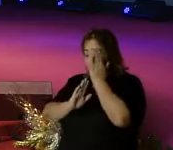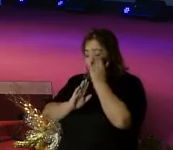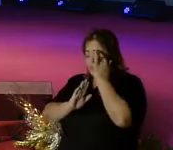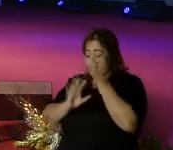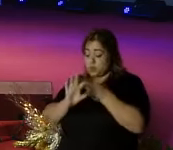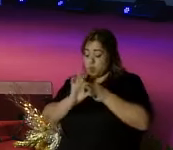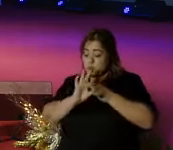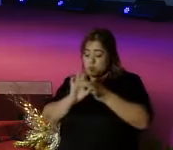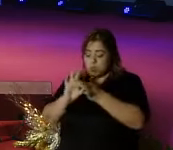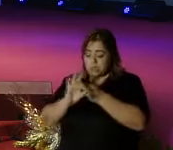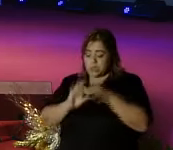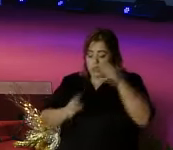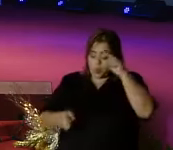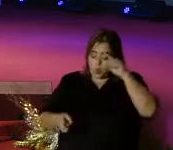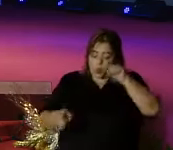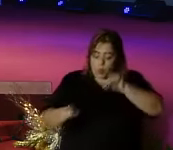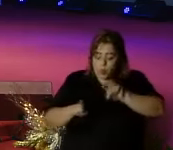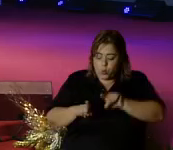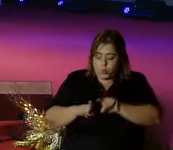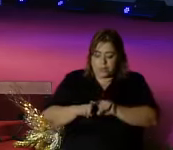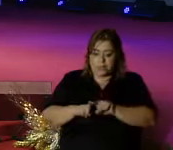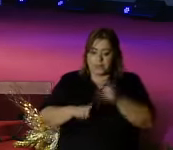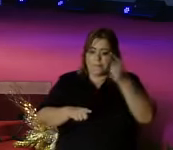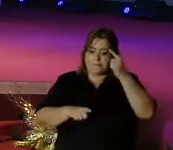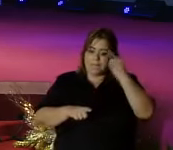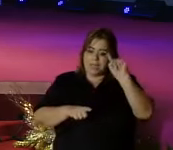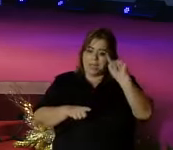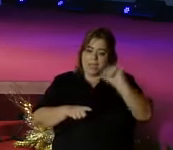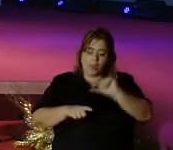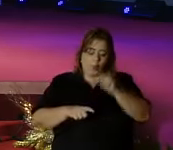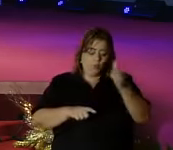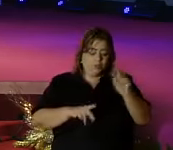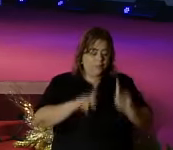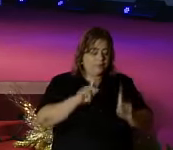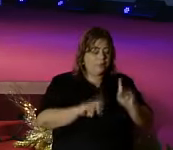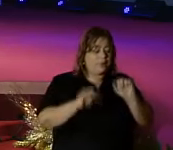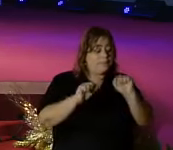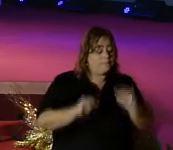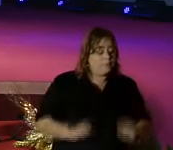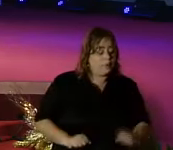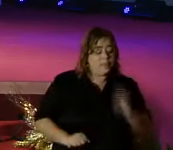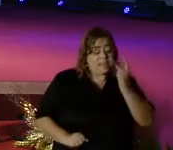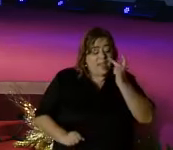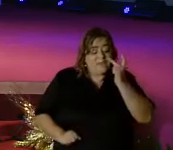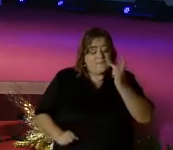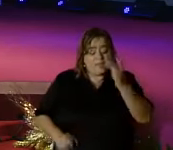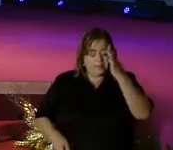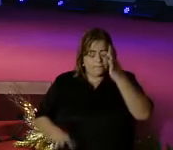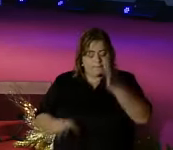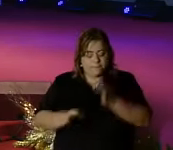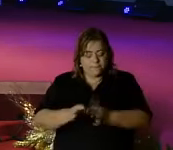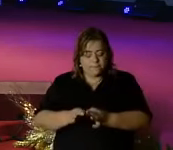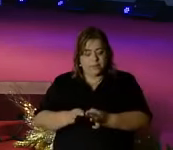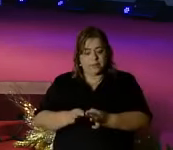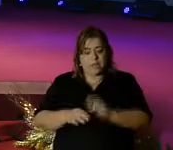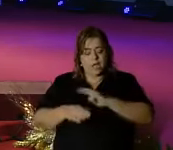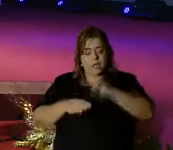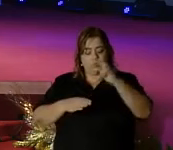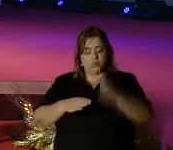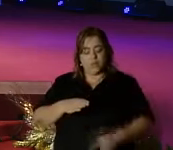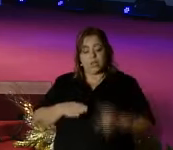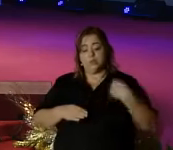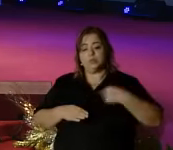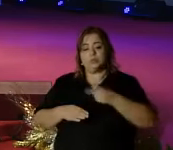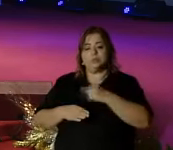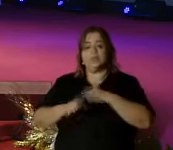unidos, unidos, orando para que los demás puedan ver el resultado de nuestra fe, de nuestra oración. Cuando tú vayas a orar con